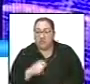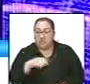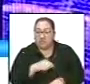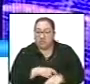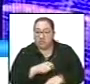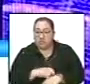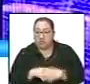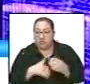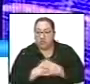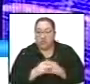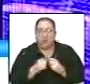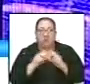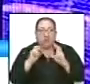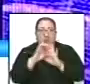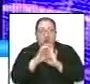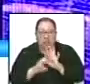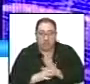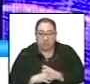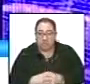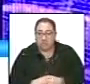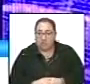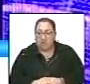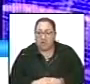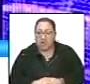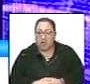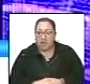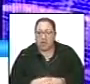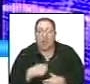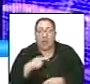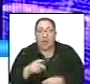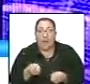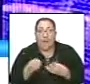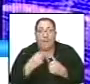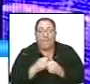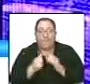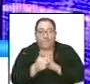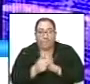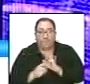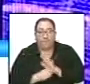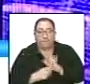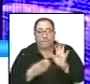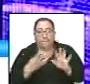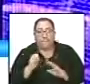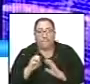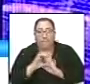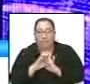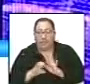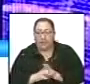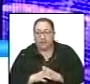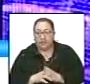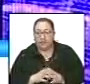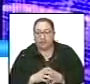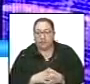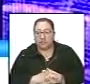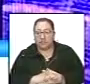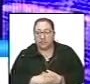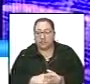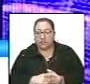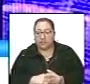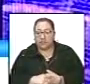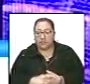reformas constitucionales, en este caso, como tú bien lo indicabas, del artículo 90 de la Constitución, referido a